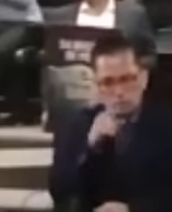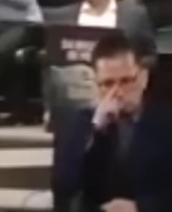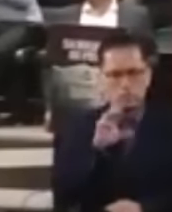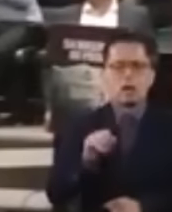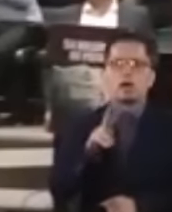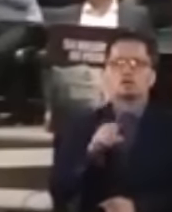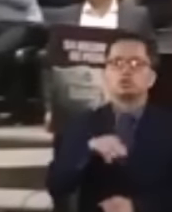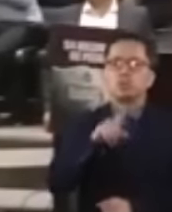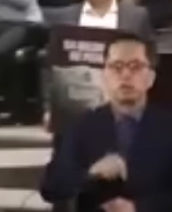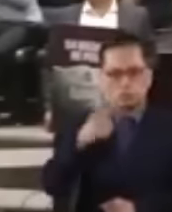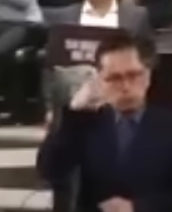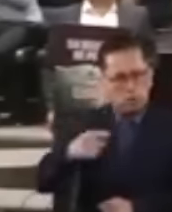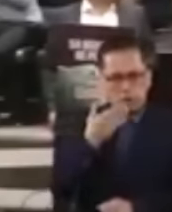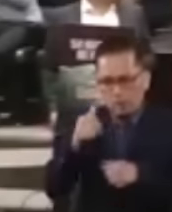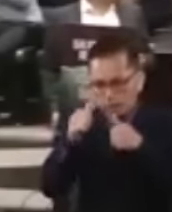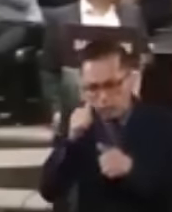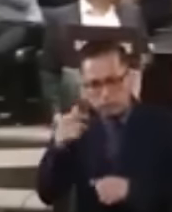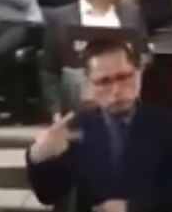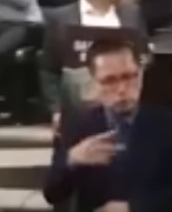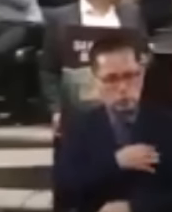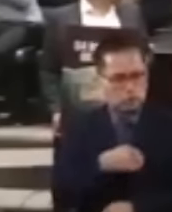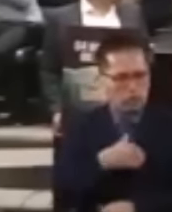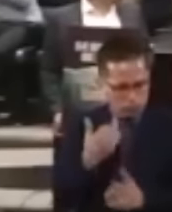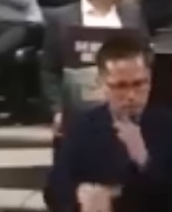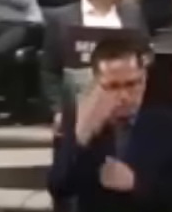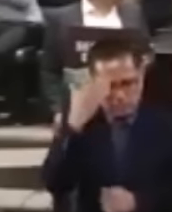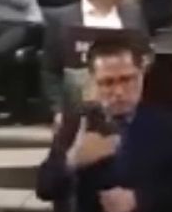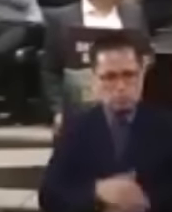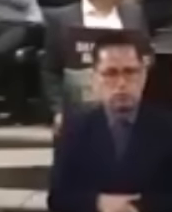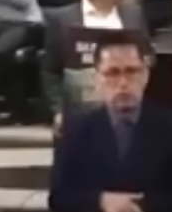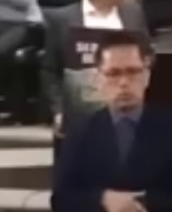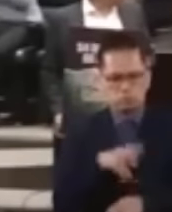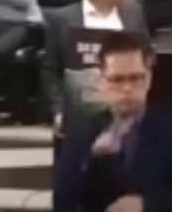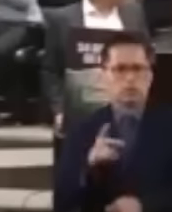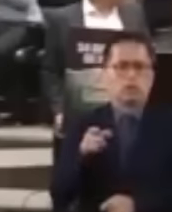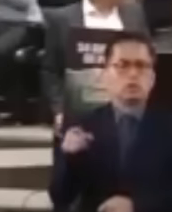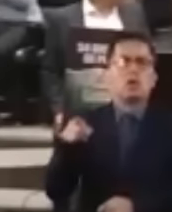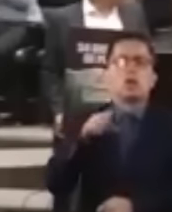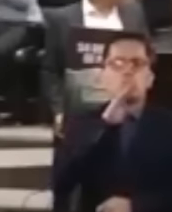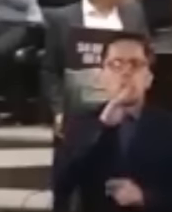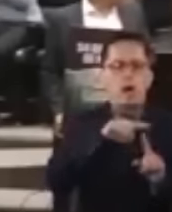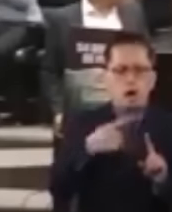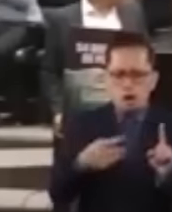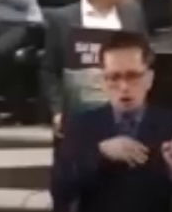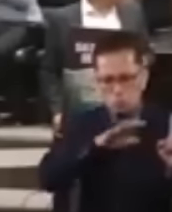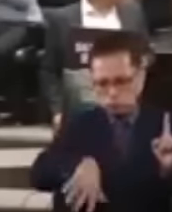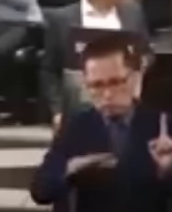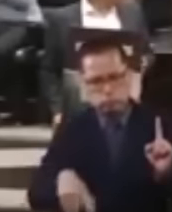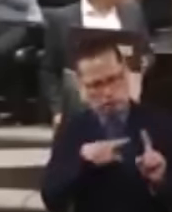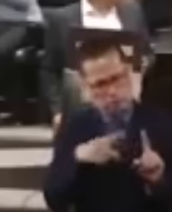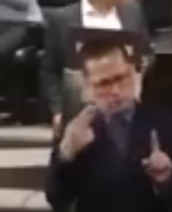Carlos Manso para atender a sus hijos huérfanos. Tiempo es lo que pidieron las madres buscadoras. Y no voy